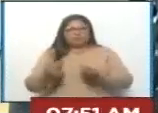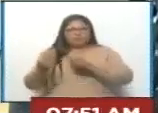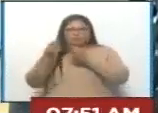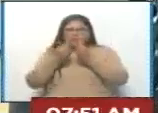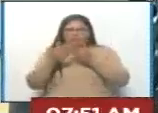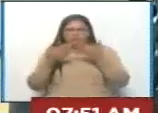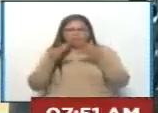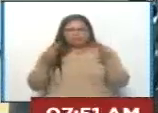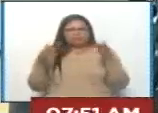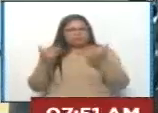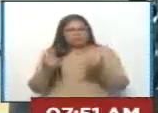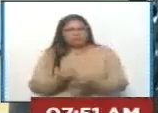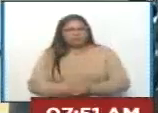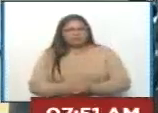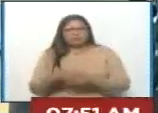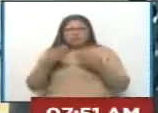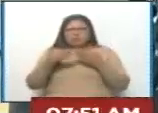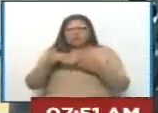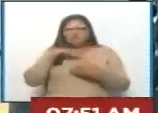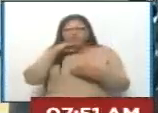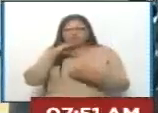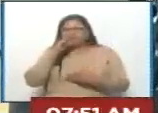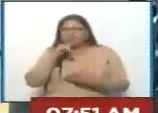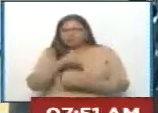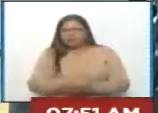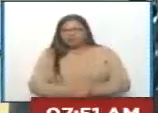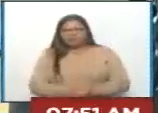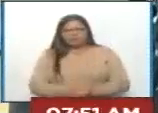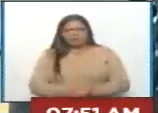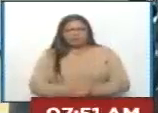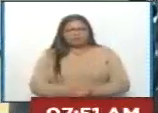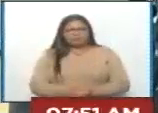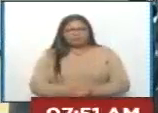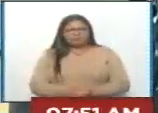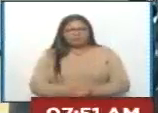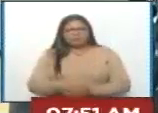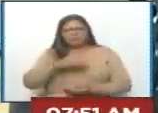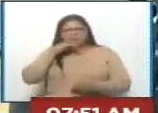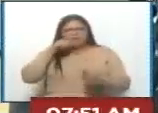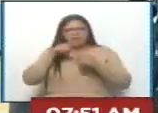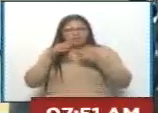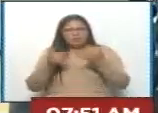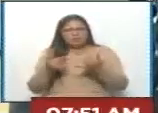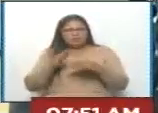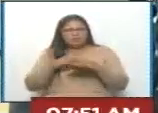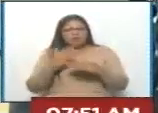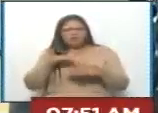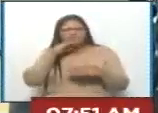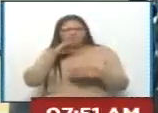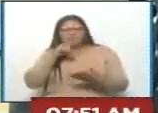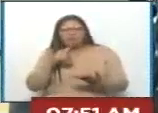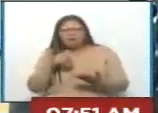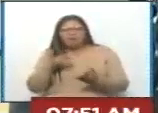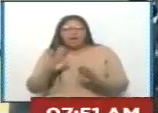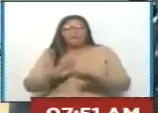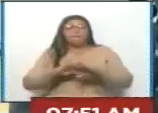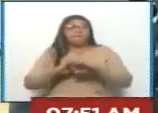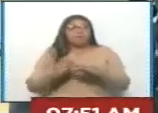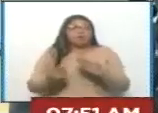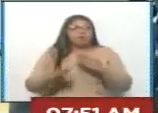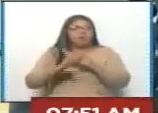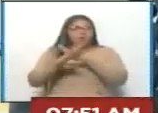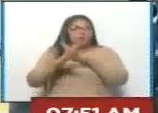en expansión. Esas divisas no son suficientes para abastecer esa demanda. ¿Por qué no son suficientes? Porque el bloqueo